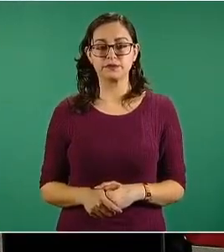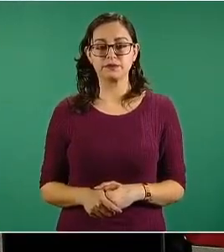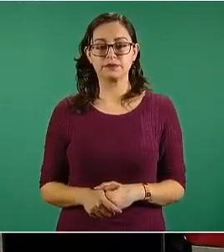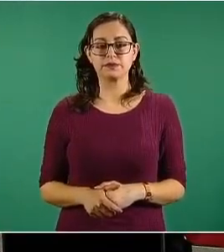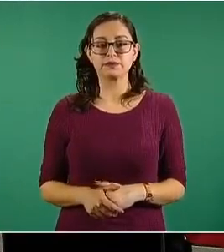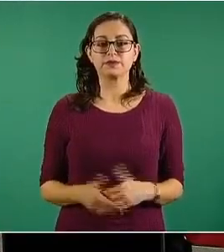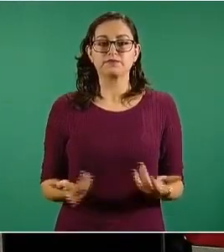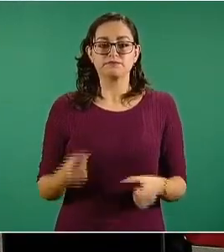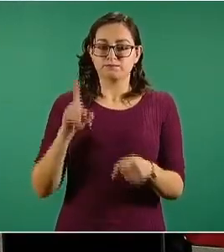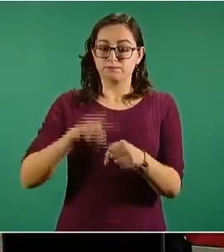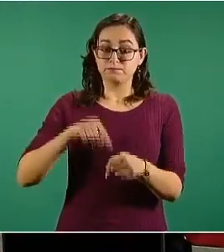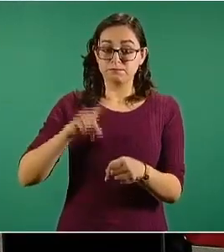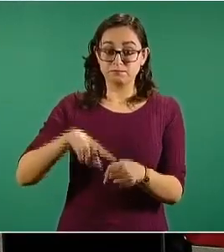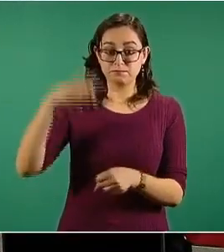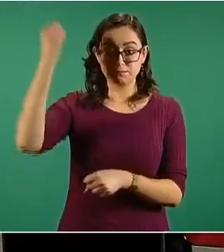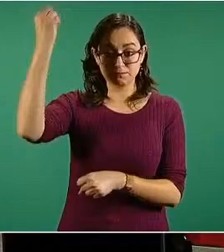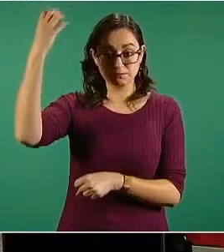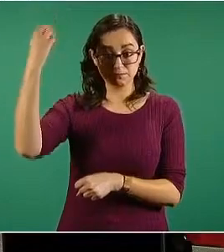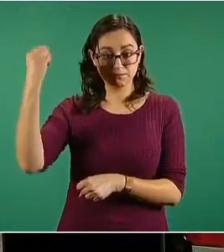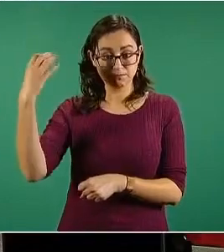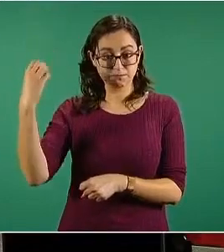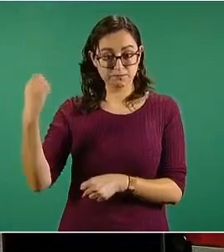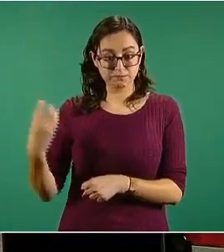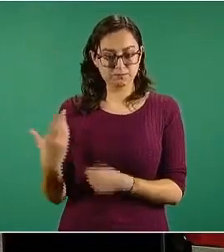Sobre el semáforo de riesgo epidémico,